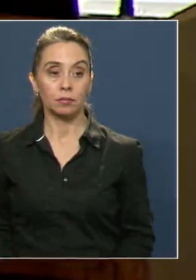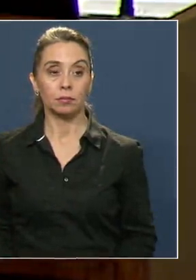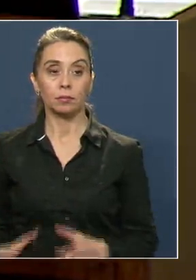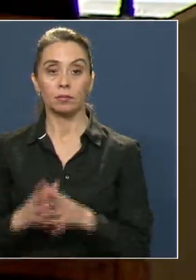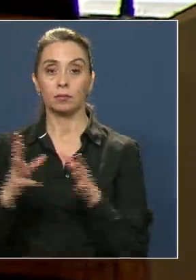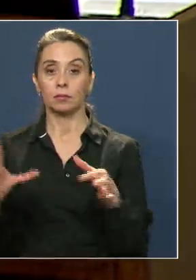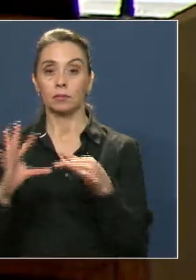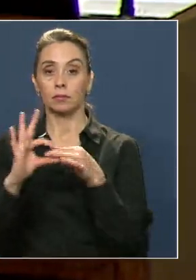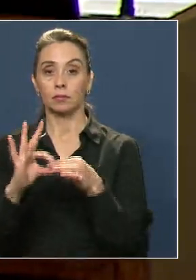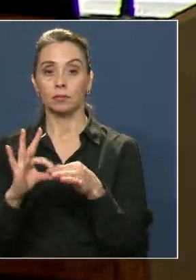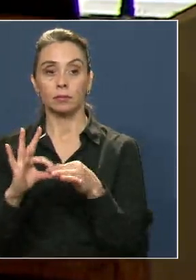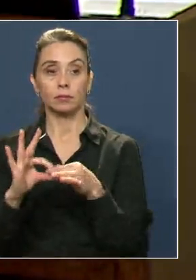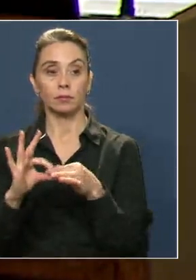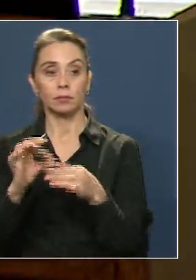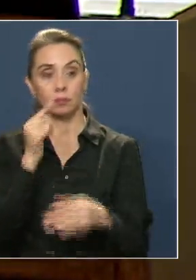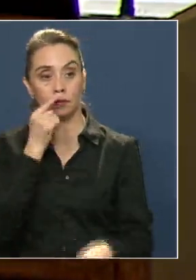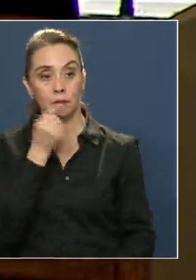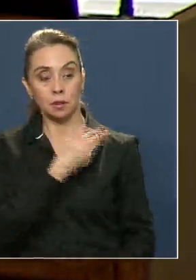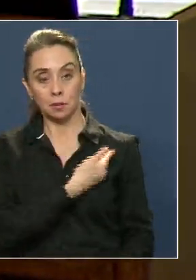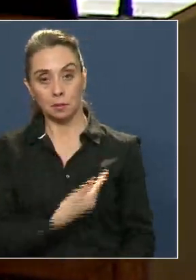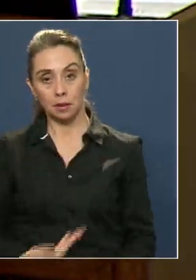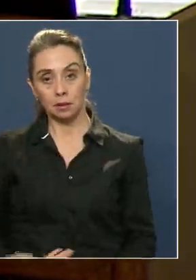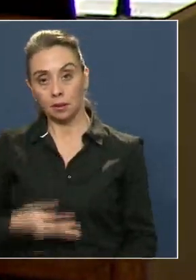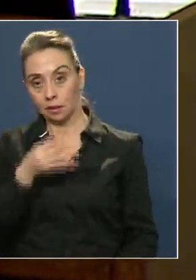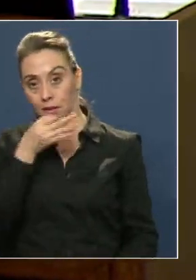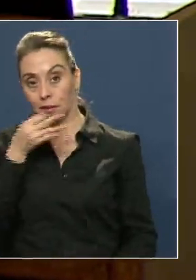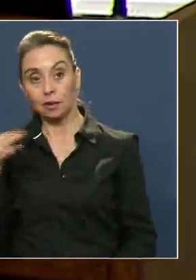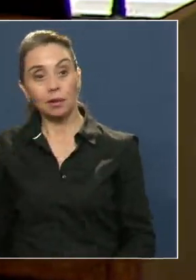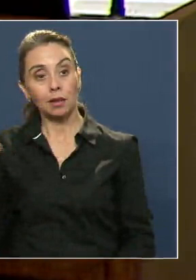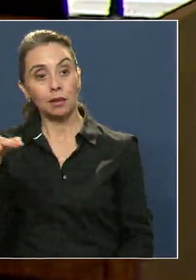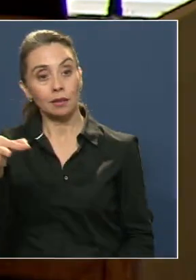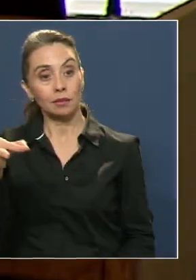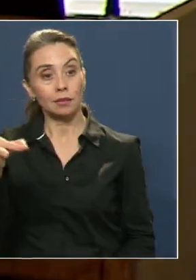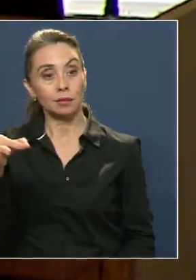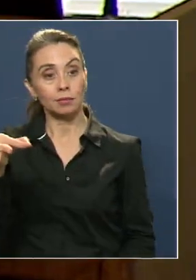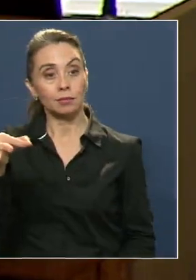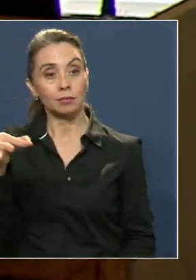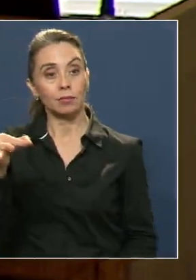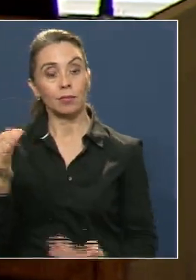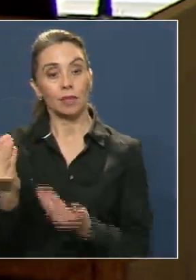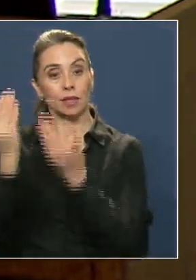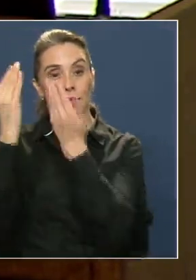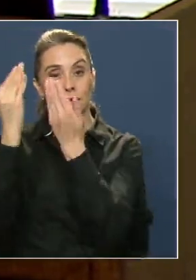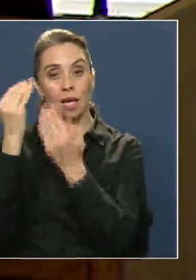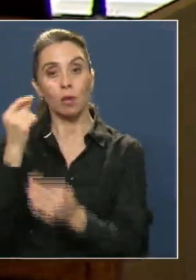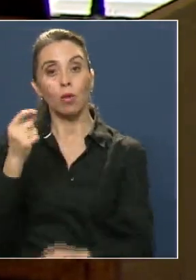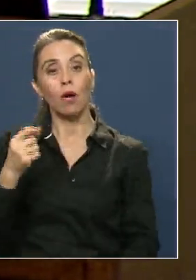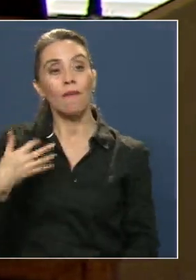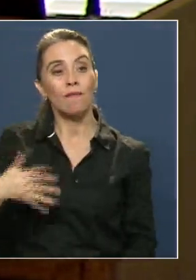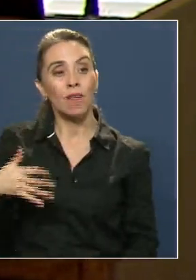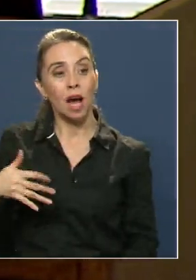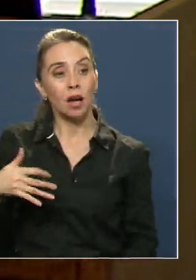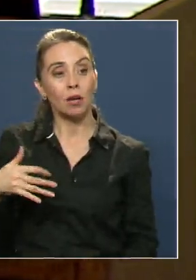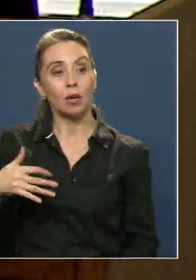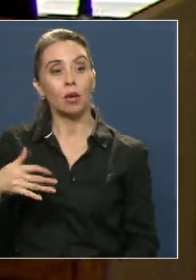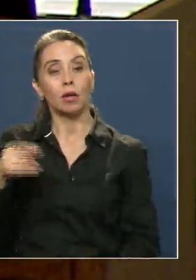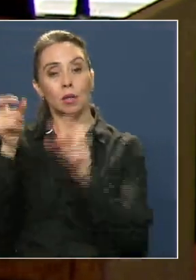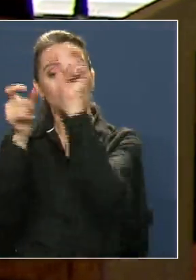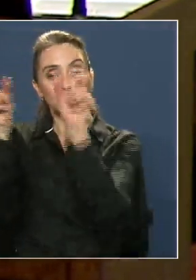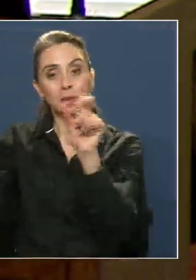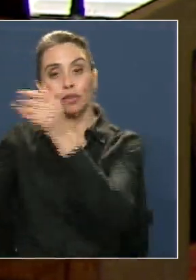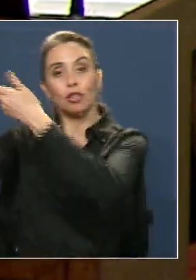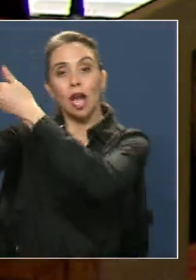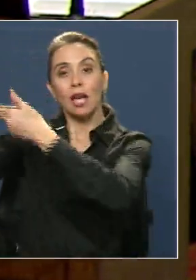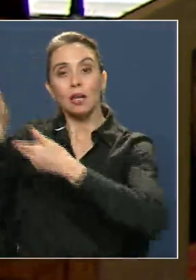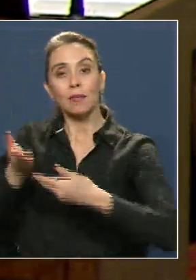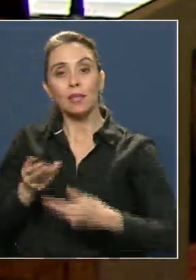Muchas gracias, presidente, por su intermedio. Obviamente, sumarme al saludo y valoración a los invitados aquí